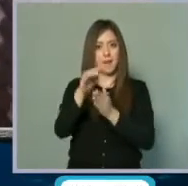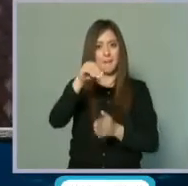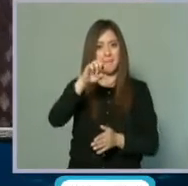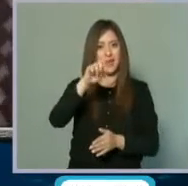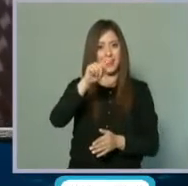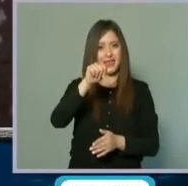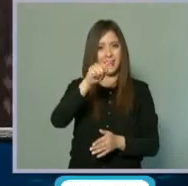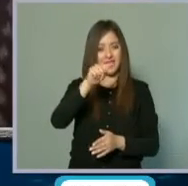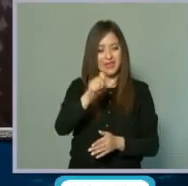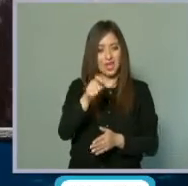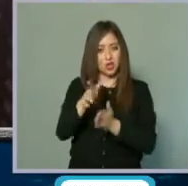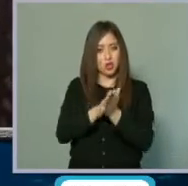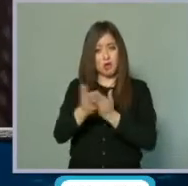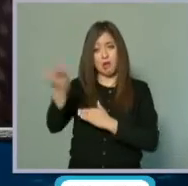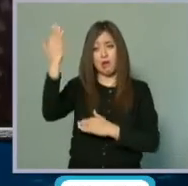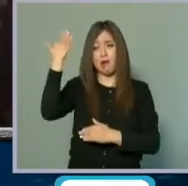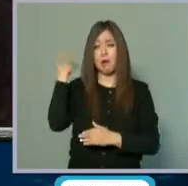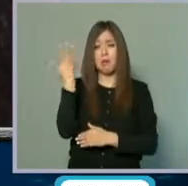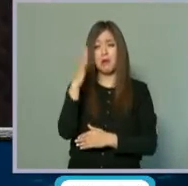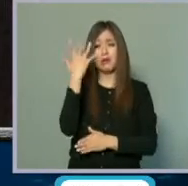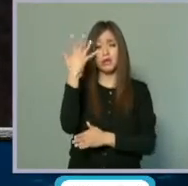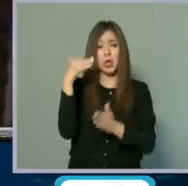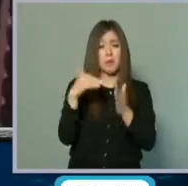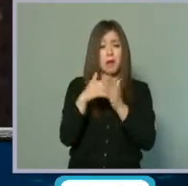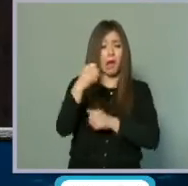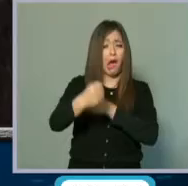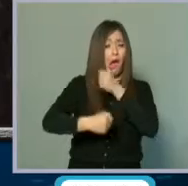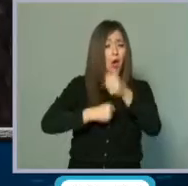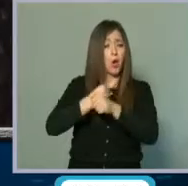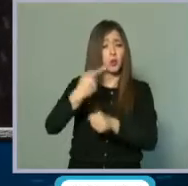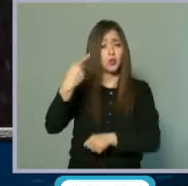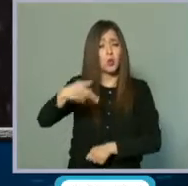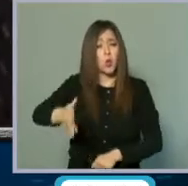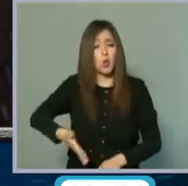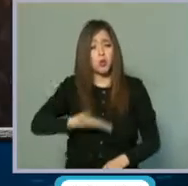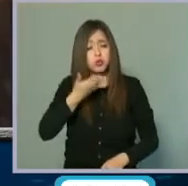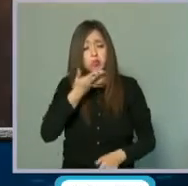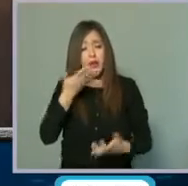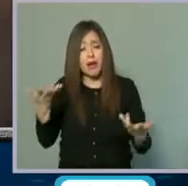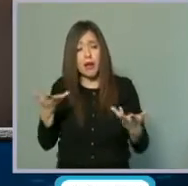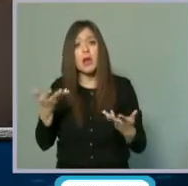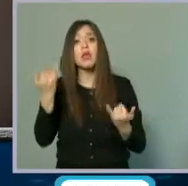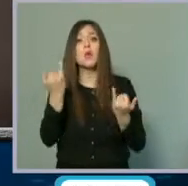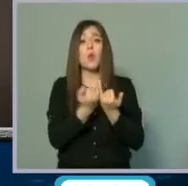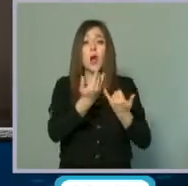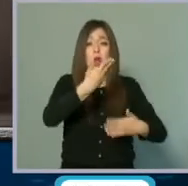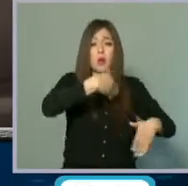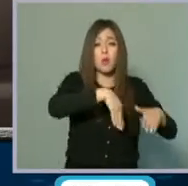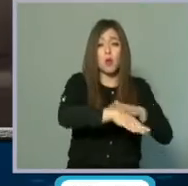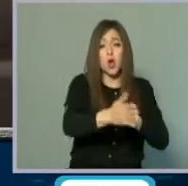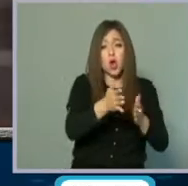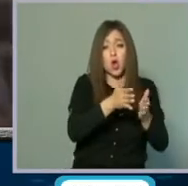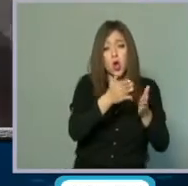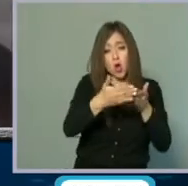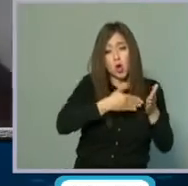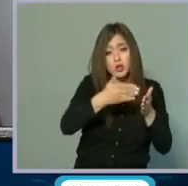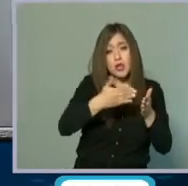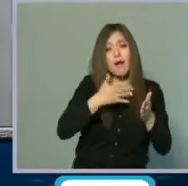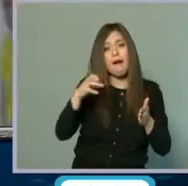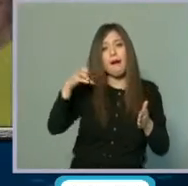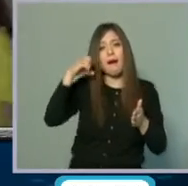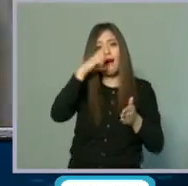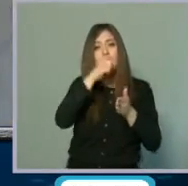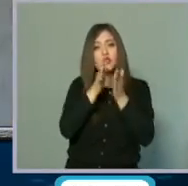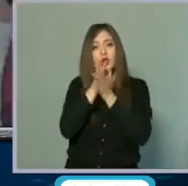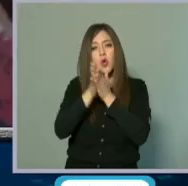como se ha hecho en México desde hace casi 5,000 años, hasta poder meterse a nuestras cocinas y temperar chocolate y preparar toda